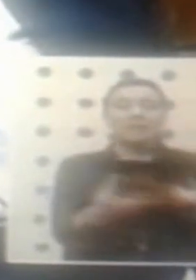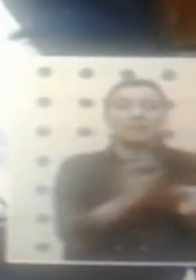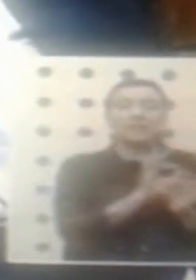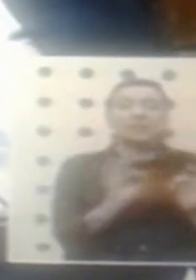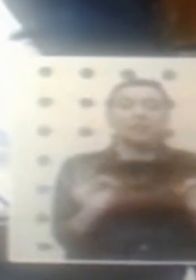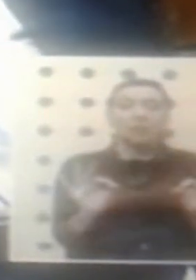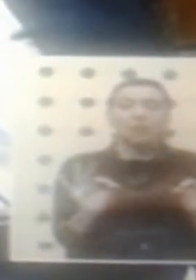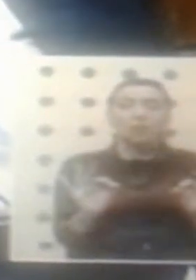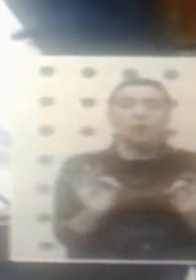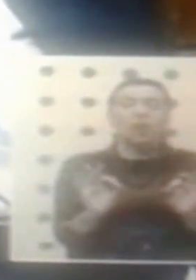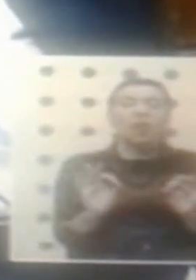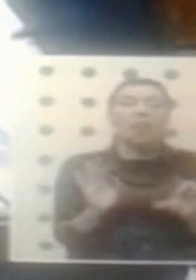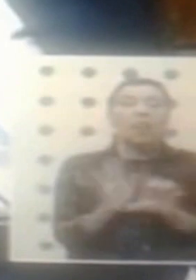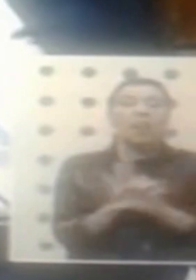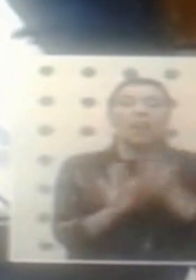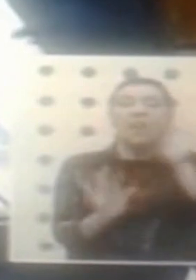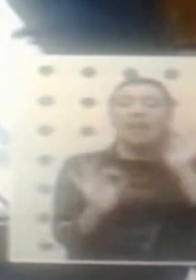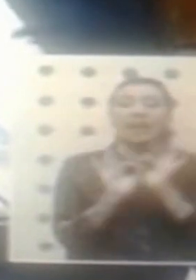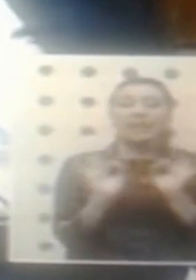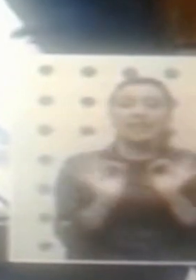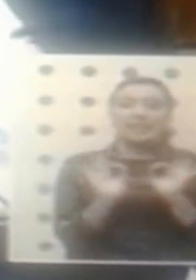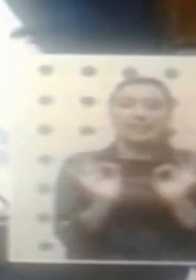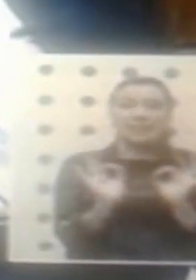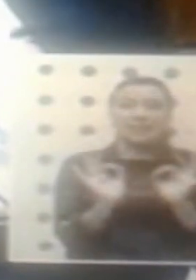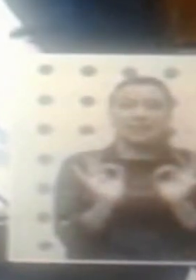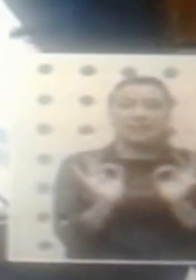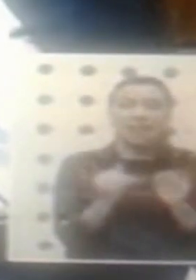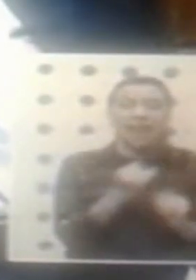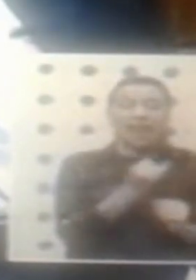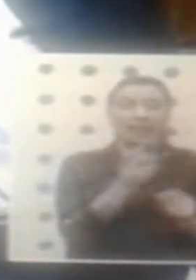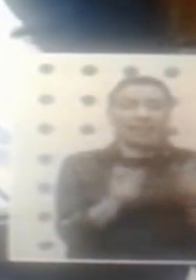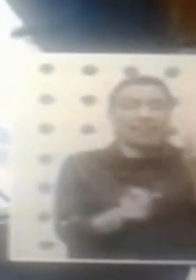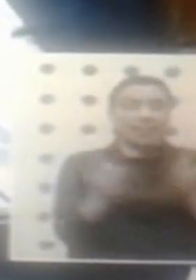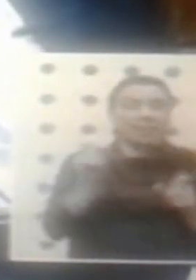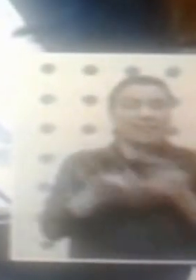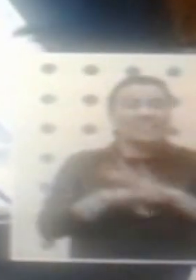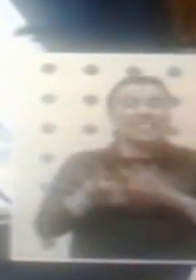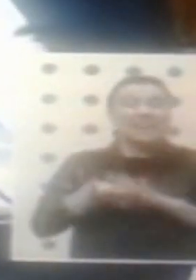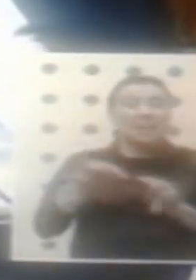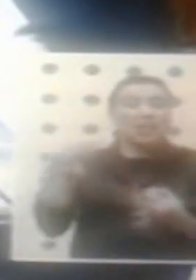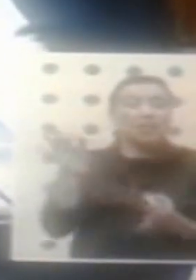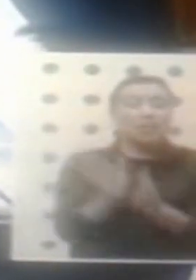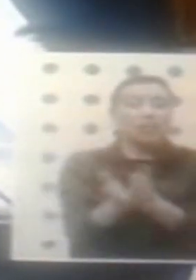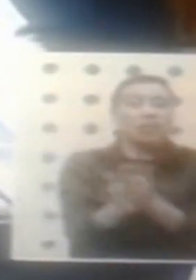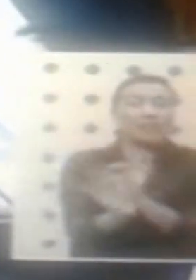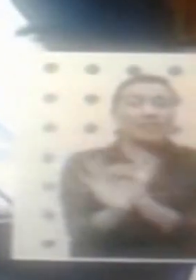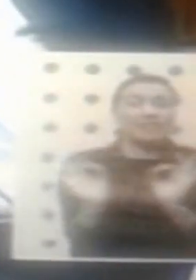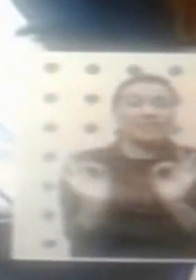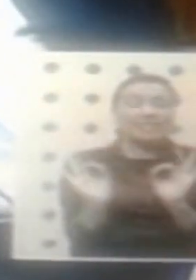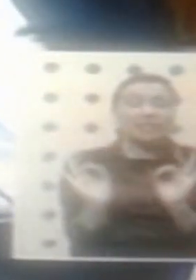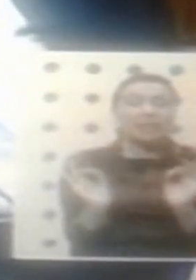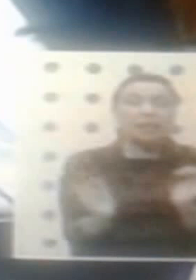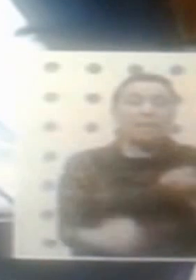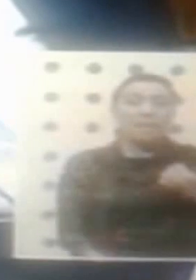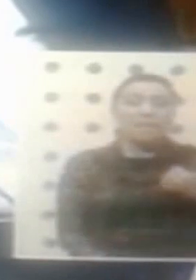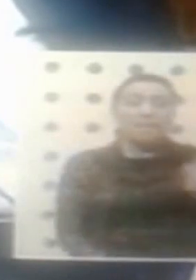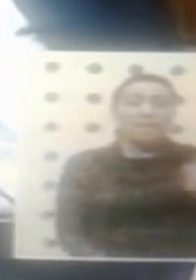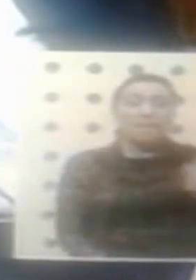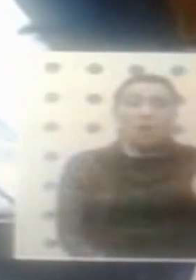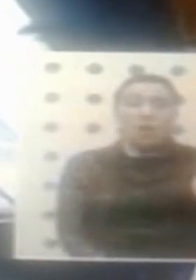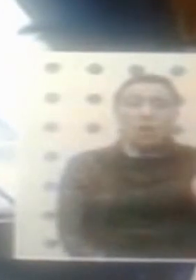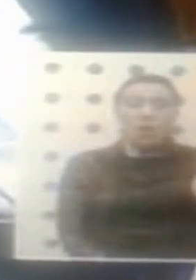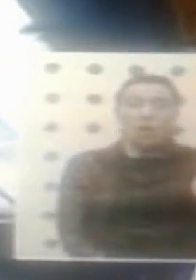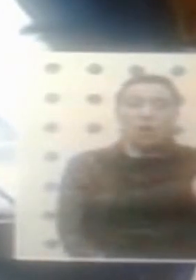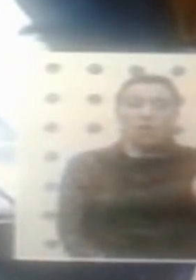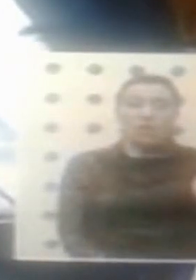ningún procedimiento de legalidad. La cifra de personas indocumentadas que la Policía de